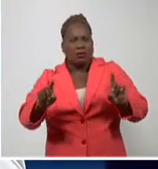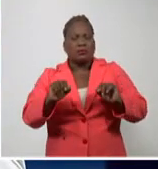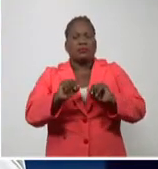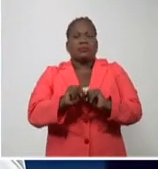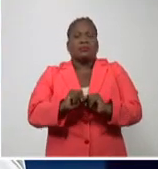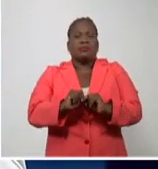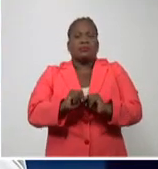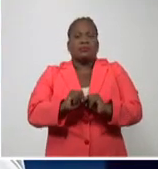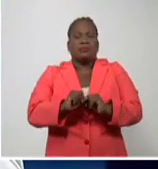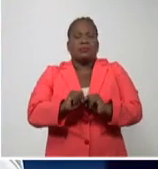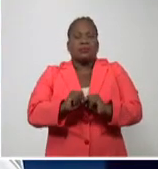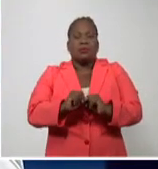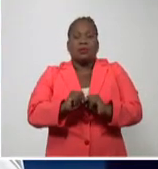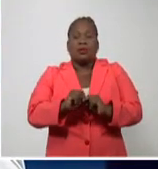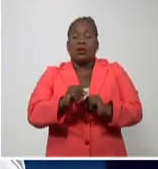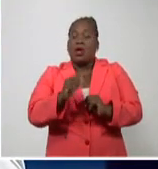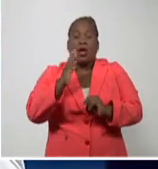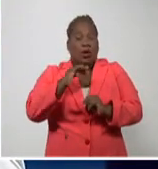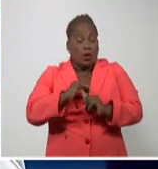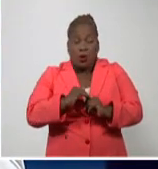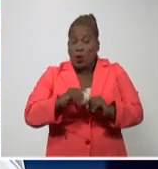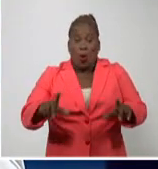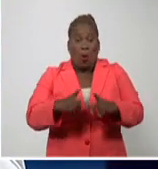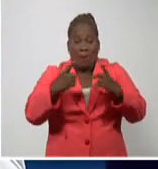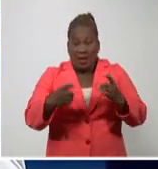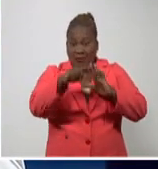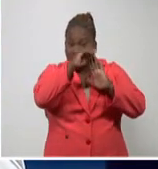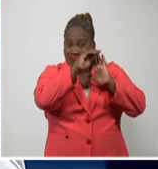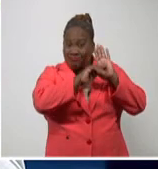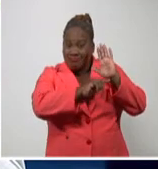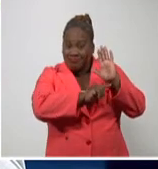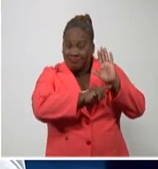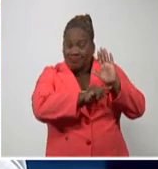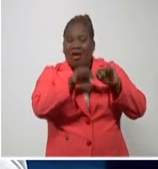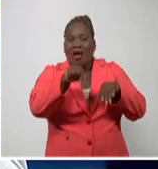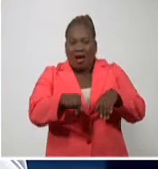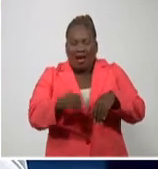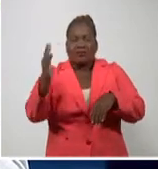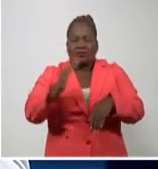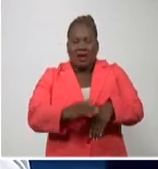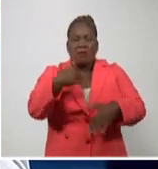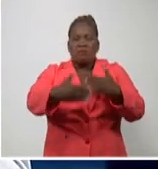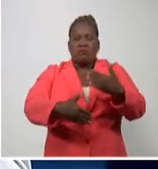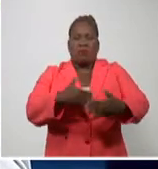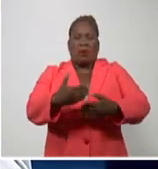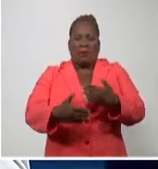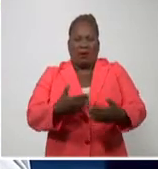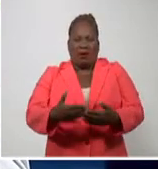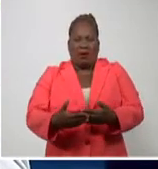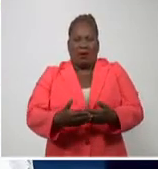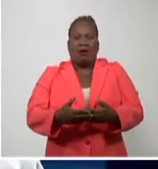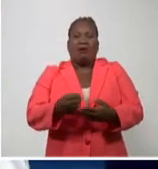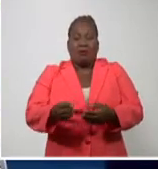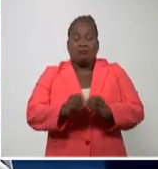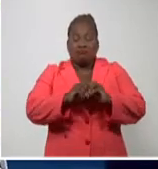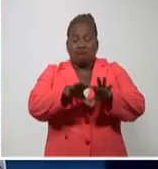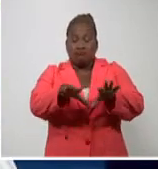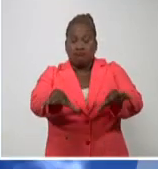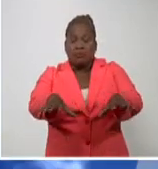distanciamiento. Cualquier incumplimiento del protocolo pues conlleva a que se produzca